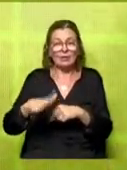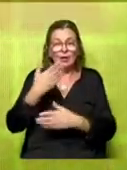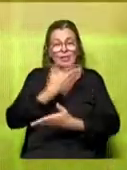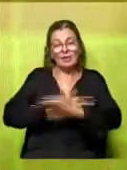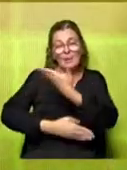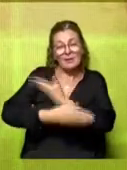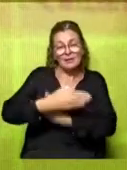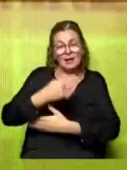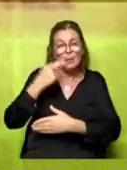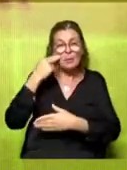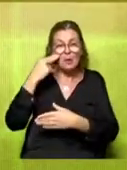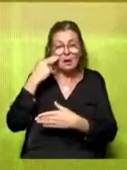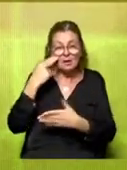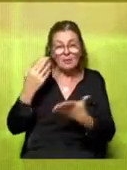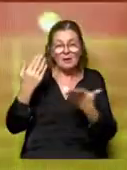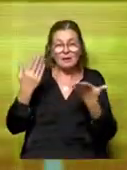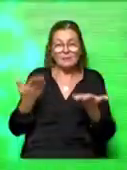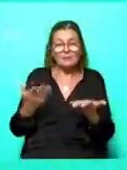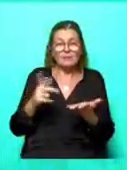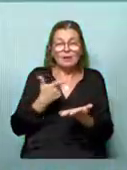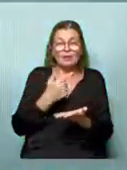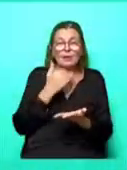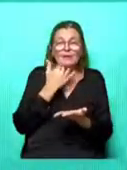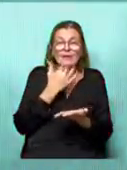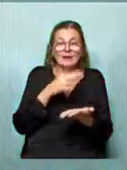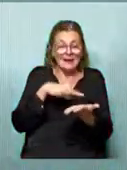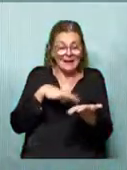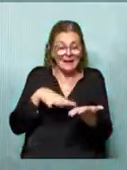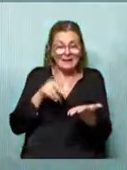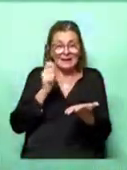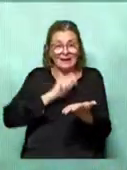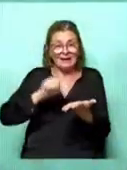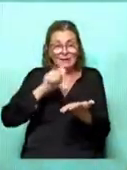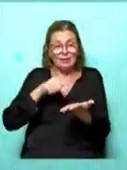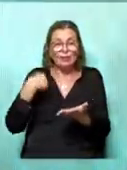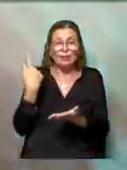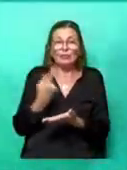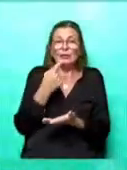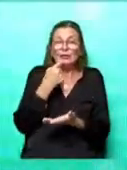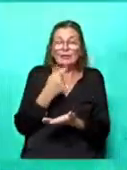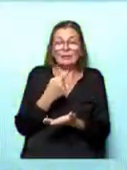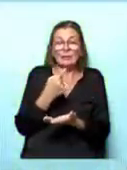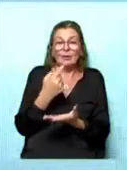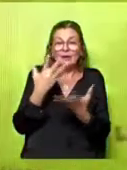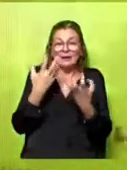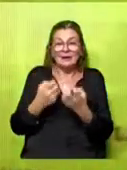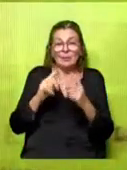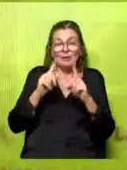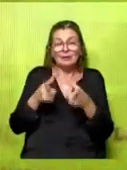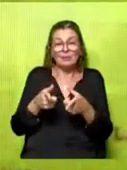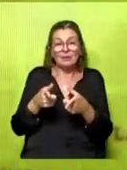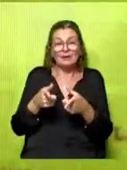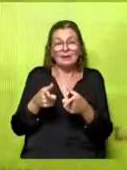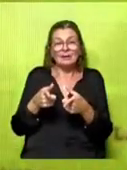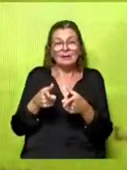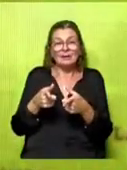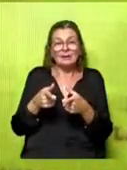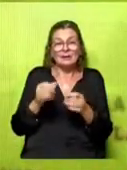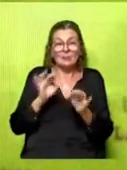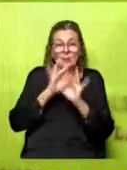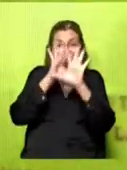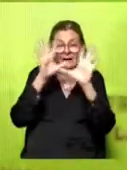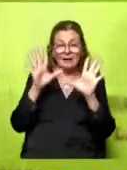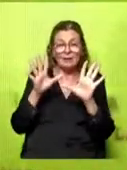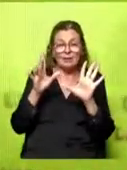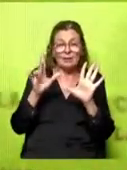discapacidad, que no saben leer y escribir, nosotras decimos, Y queremos que también, lamentablemente, tenemos que aclarar que